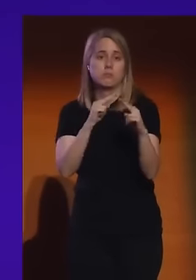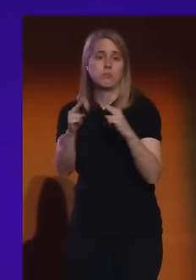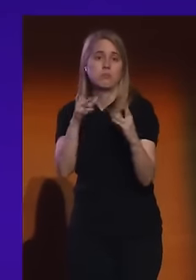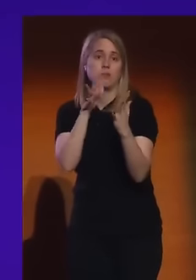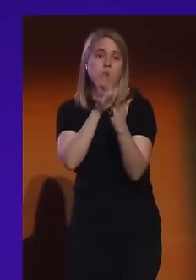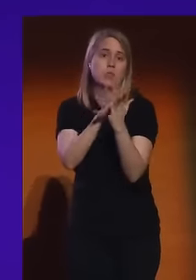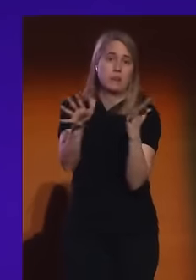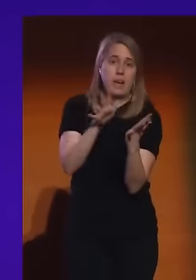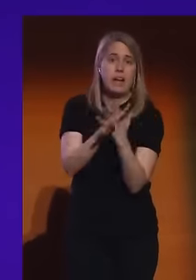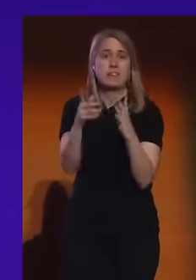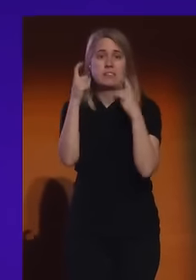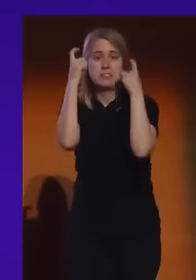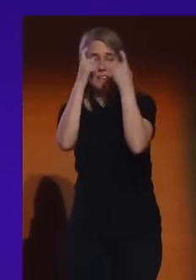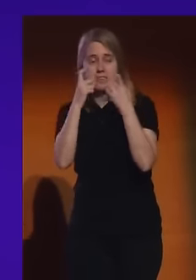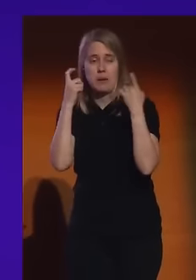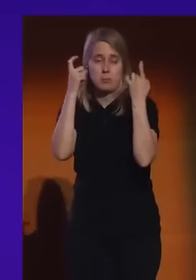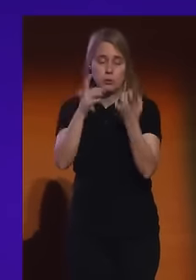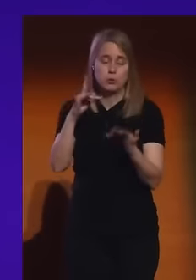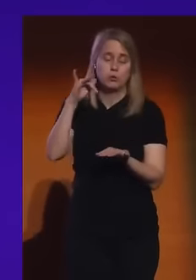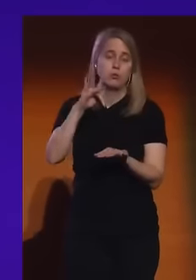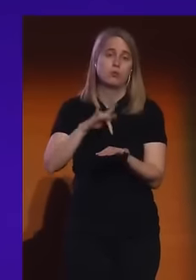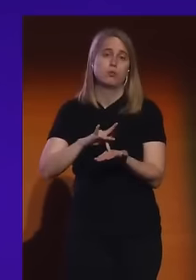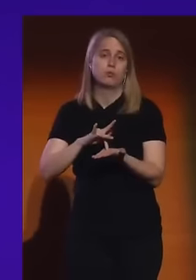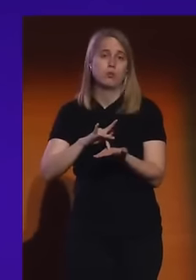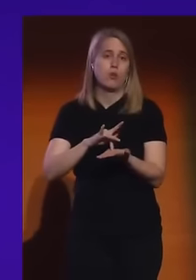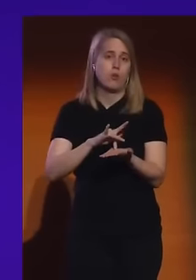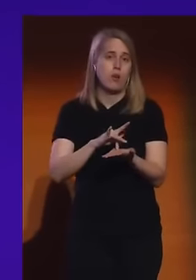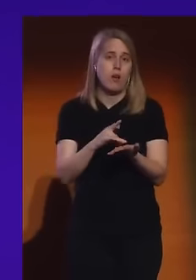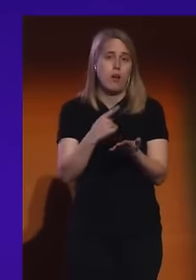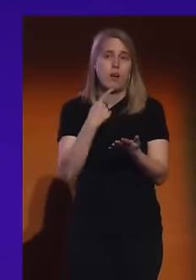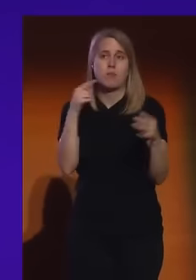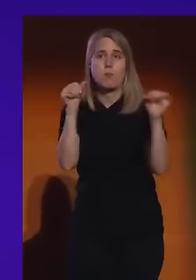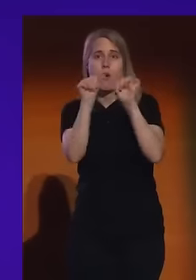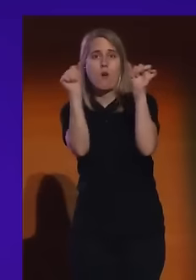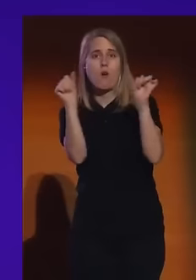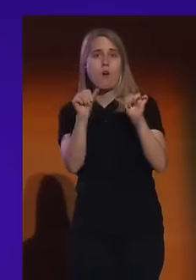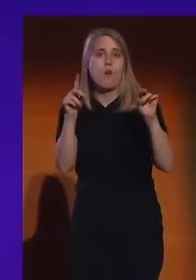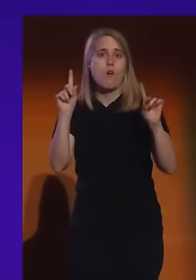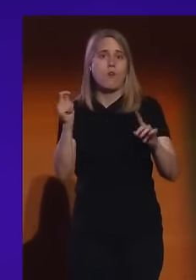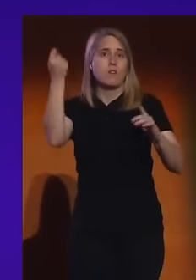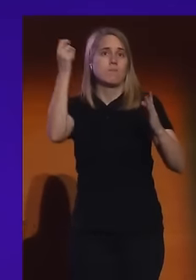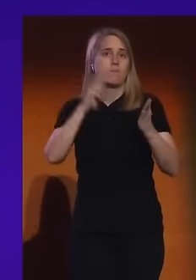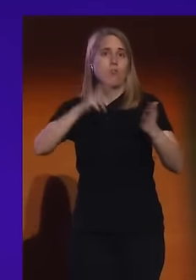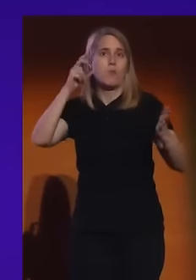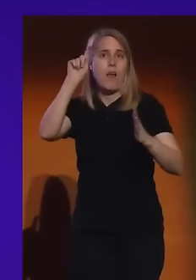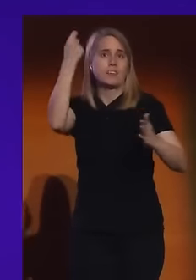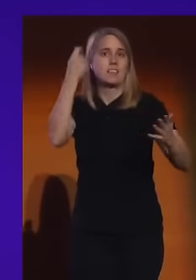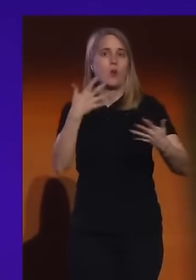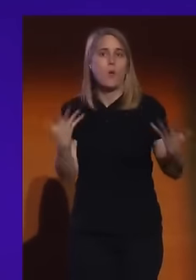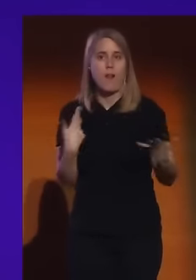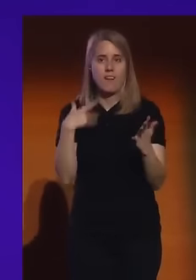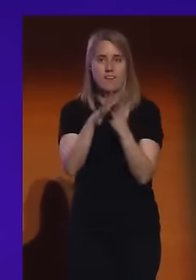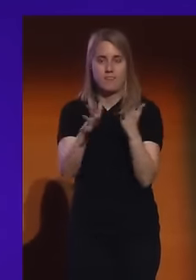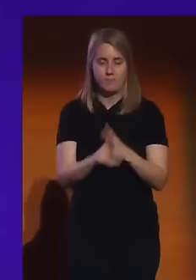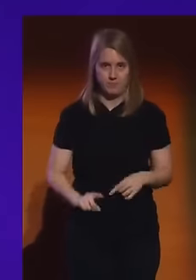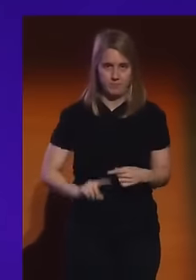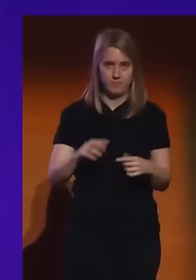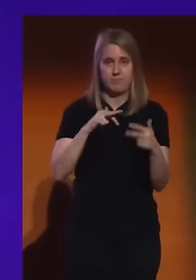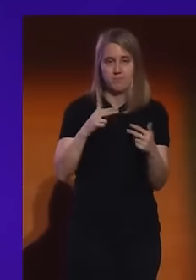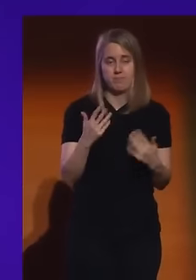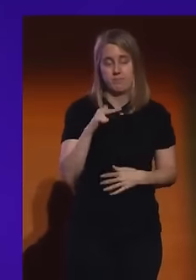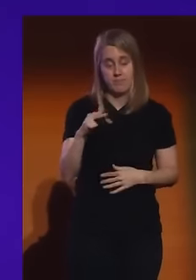explicamos Tratamos de explicárselo diciéndoles Cuál es la fómula del éxito deus herri lehenengo